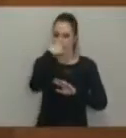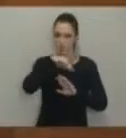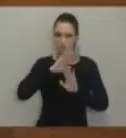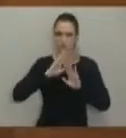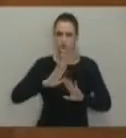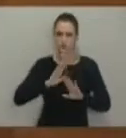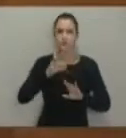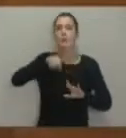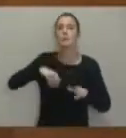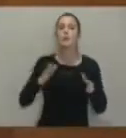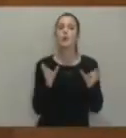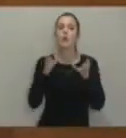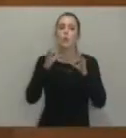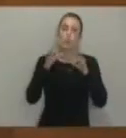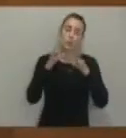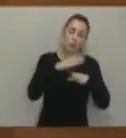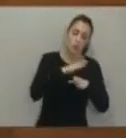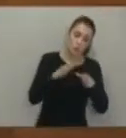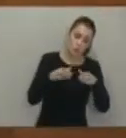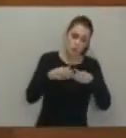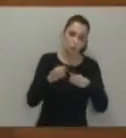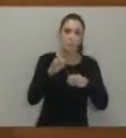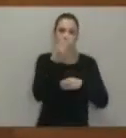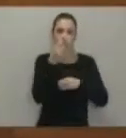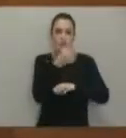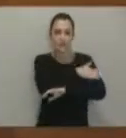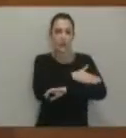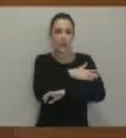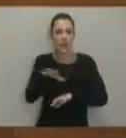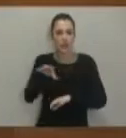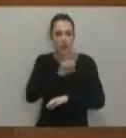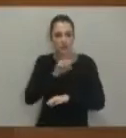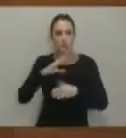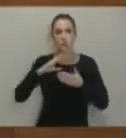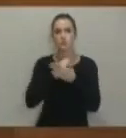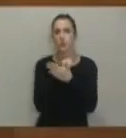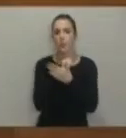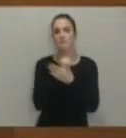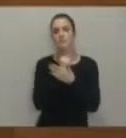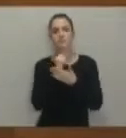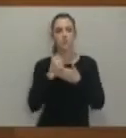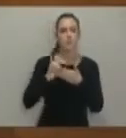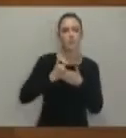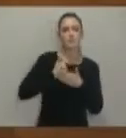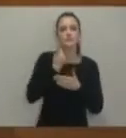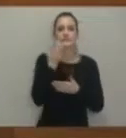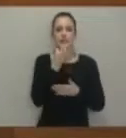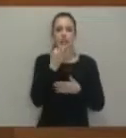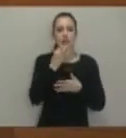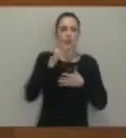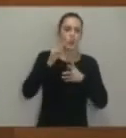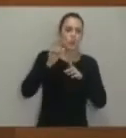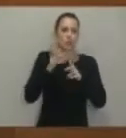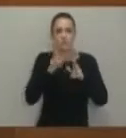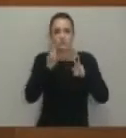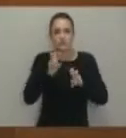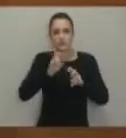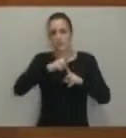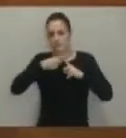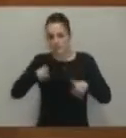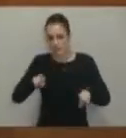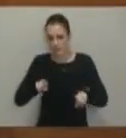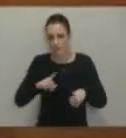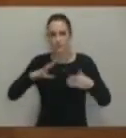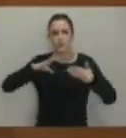también gobernada por el Partido Socialista, han optado por un criterio muy distinto. En todas ellas se